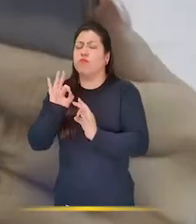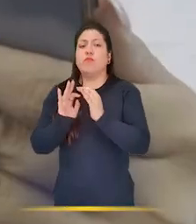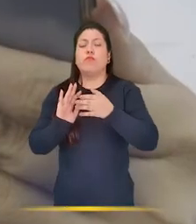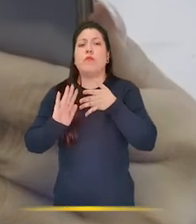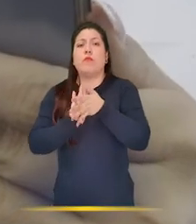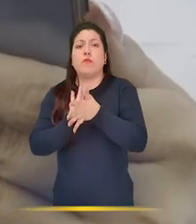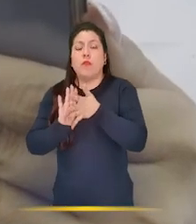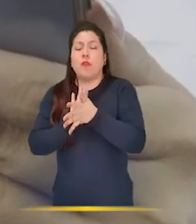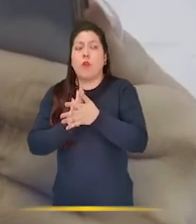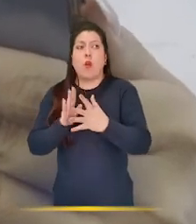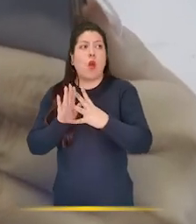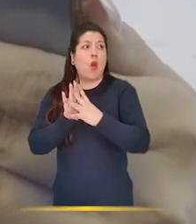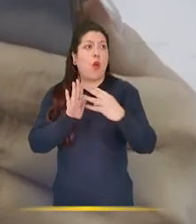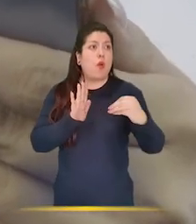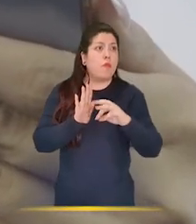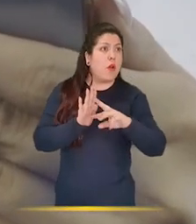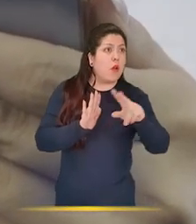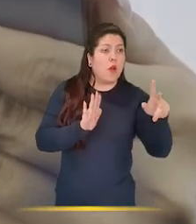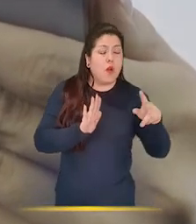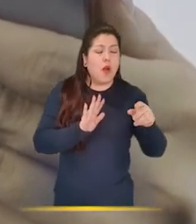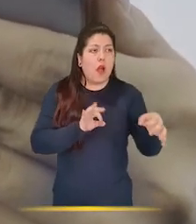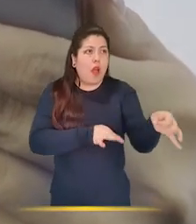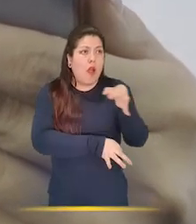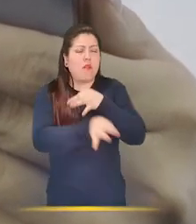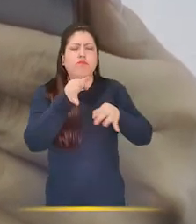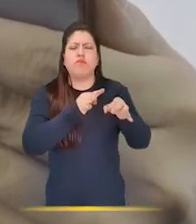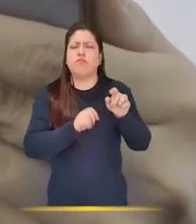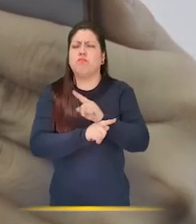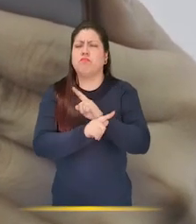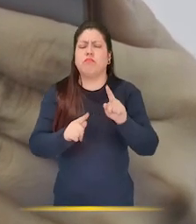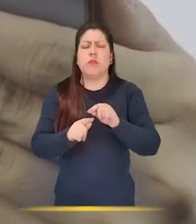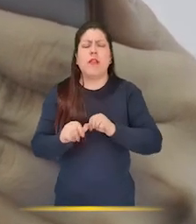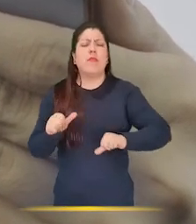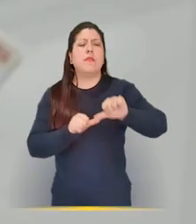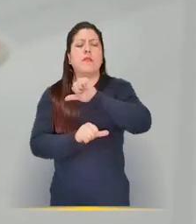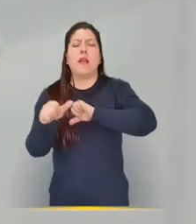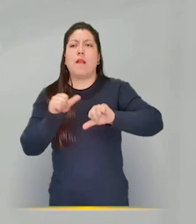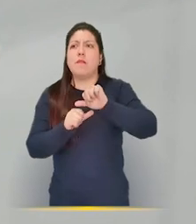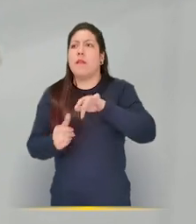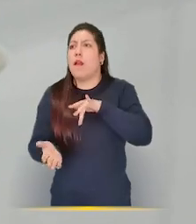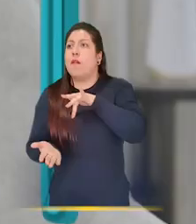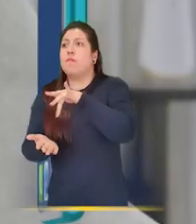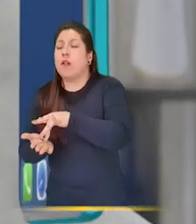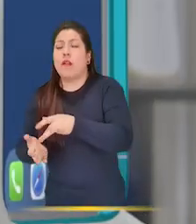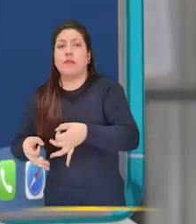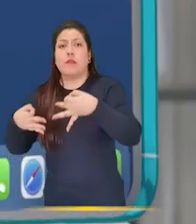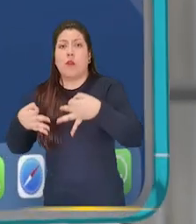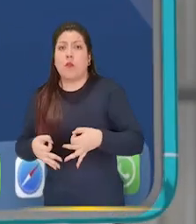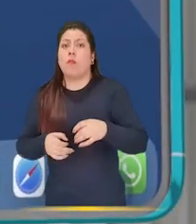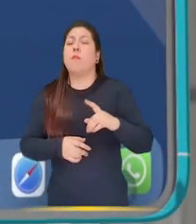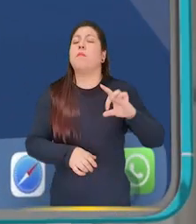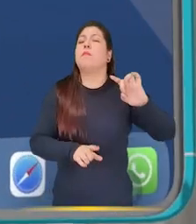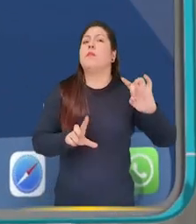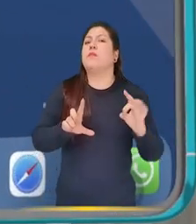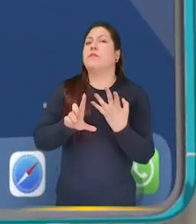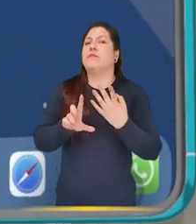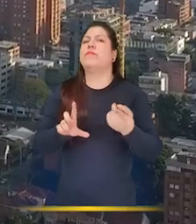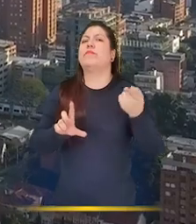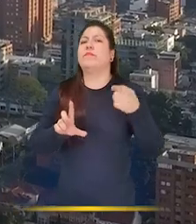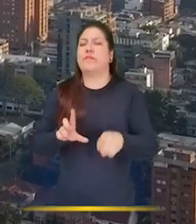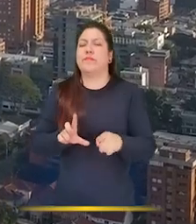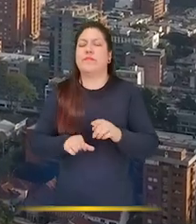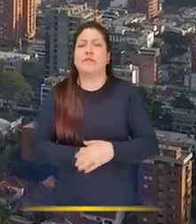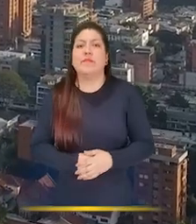datos, pues evita la falsificación y suplantación de identidad y brinda confianza en trámites tanto presenciales como